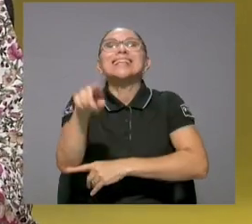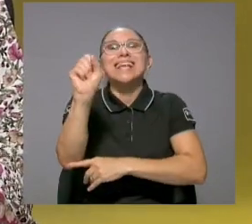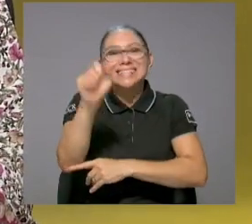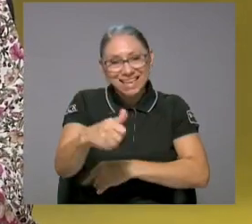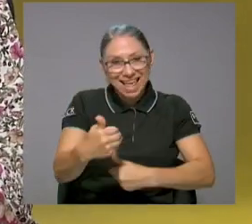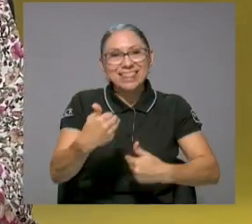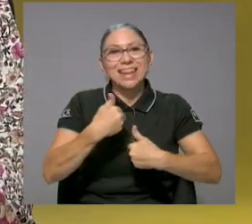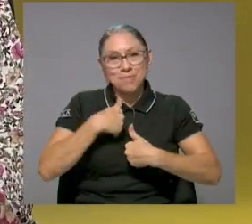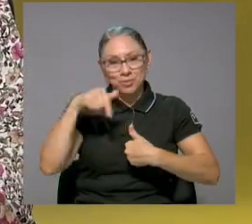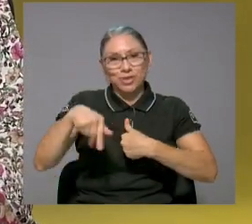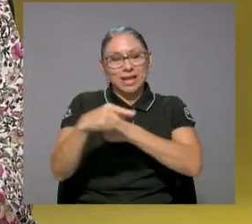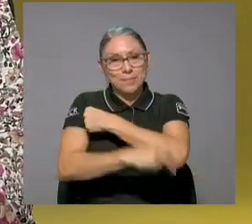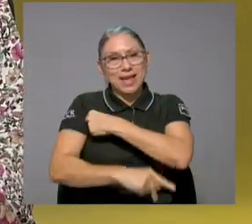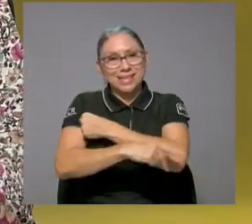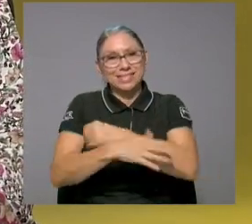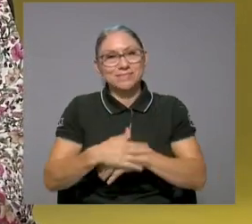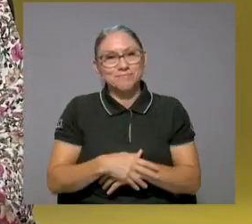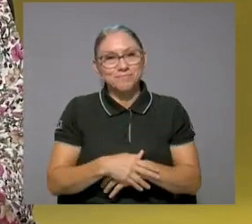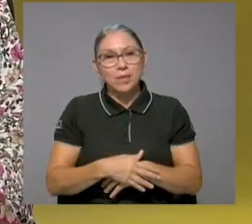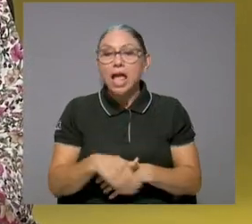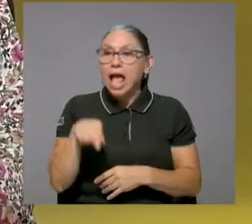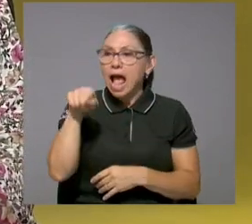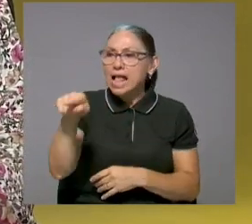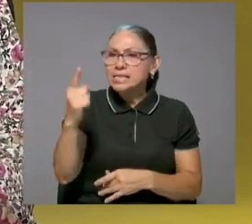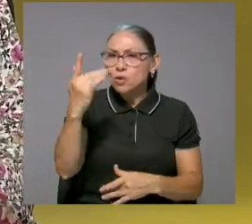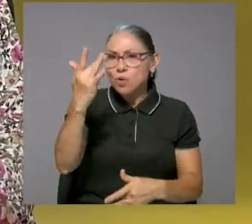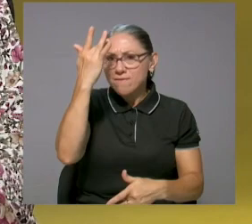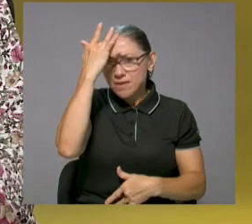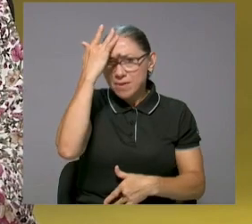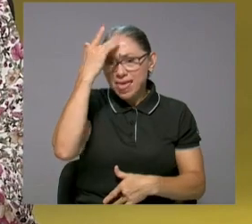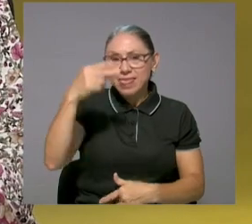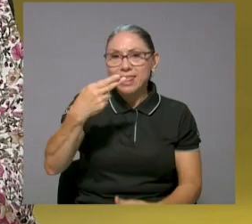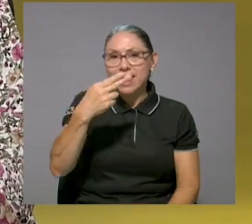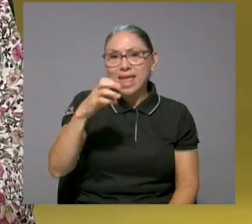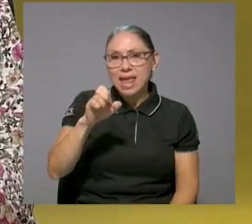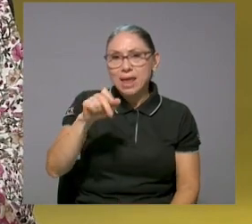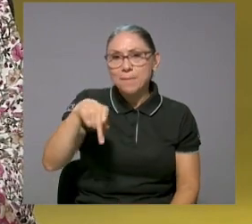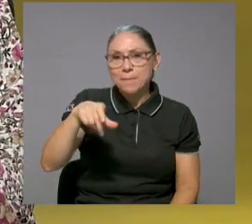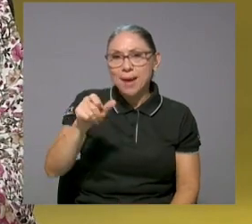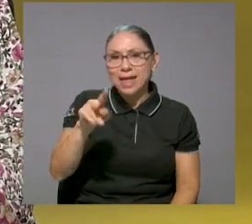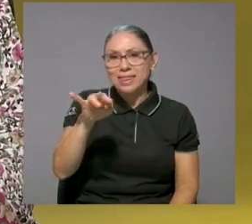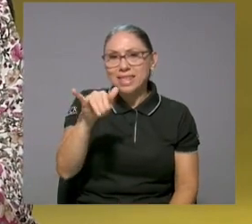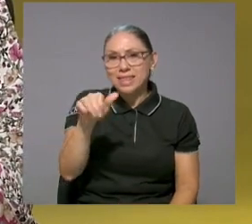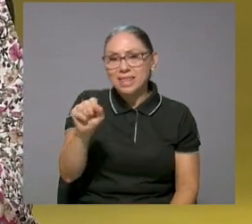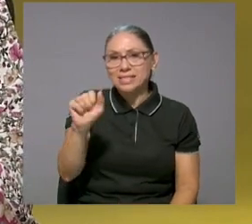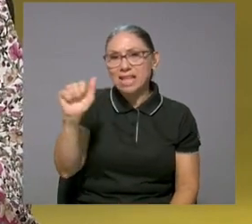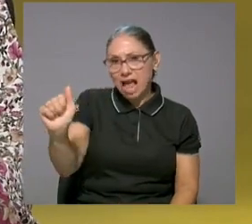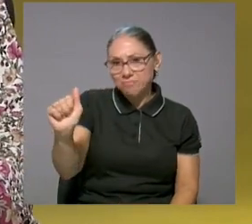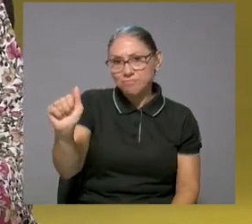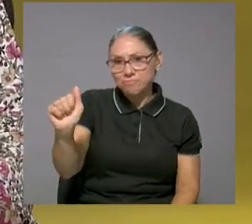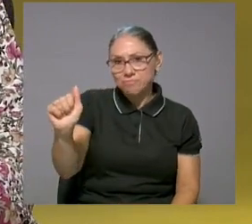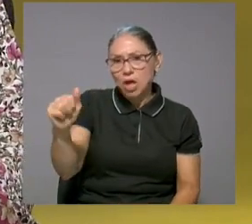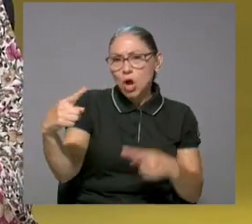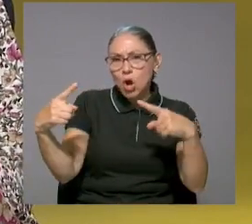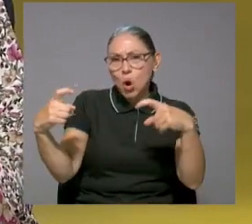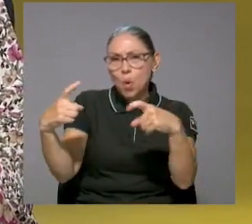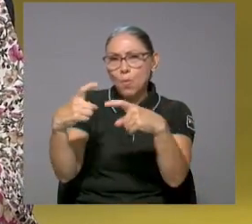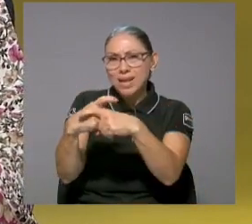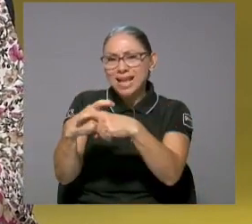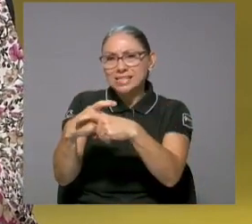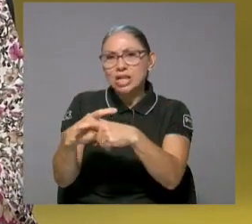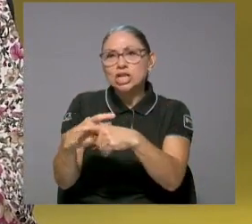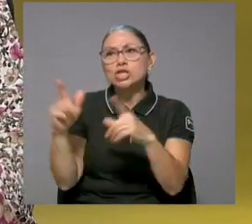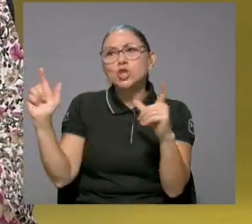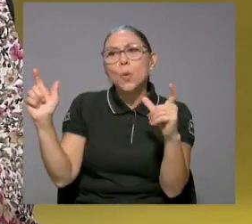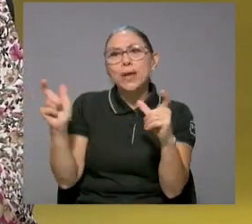en el país. Al ser una enfermedad, la hepatitis A, que pues sus complicaciones son menores a, por ejemplo, la hepatitis